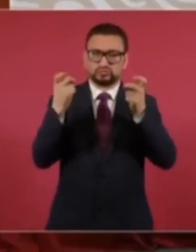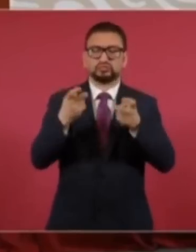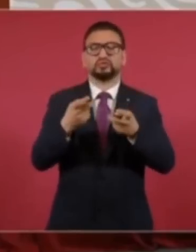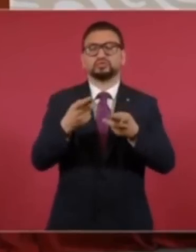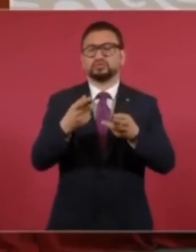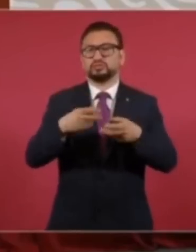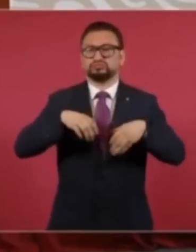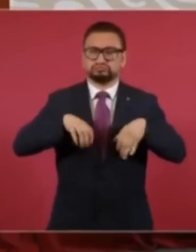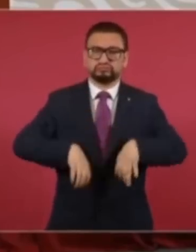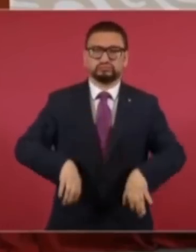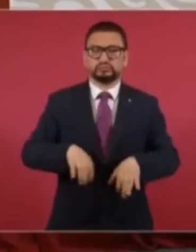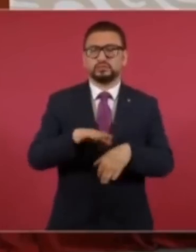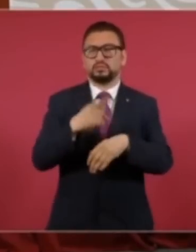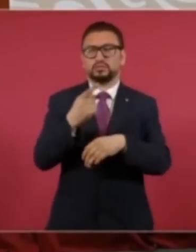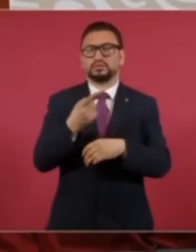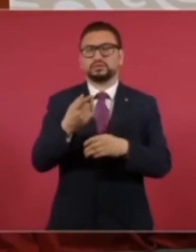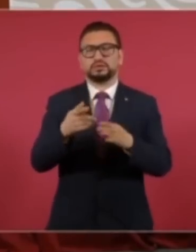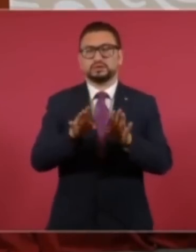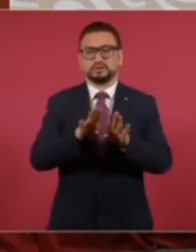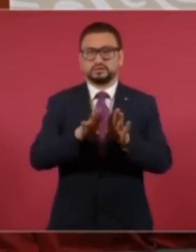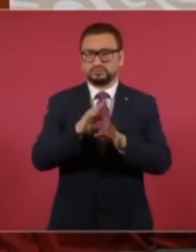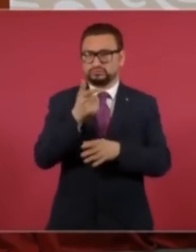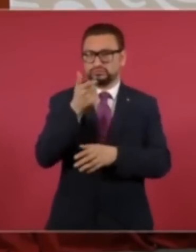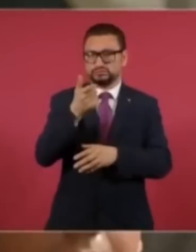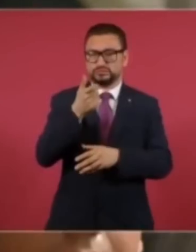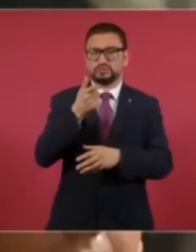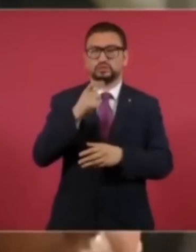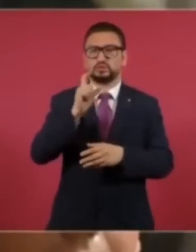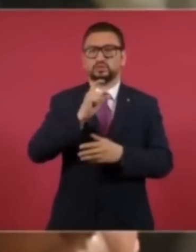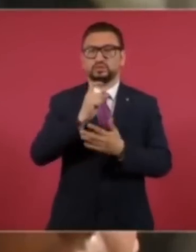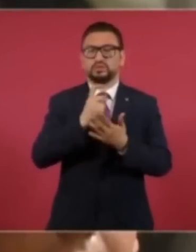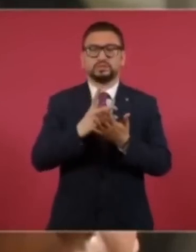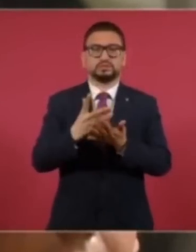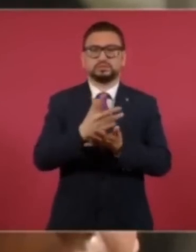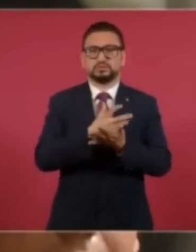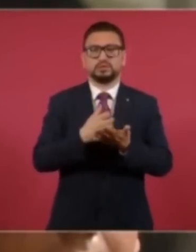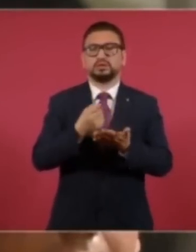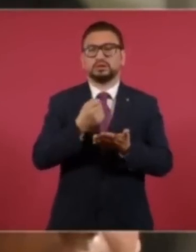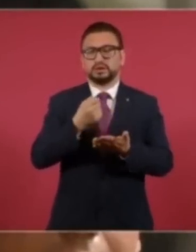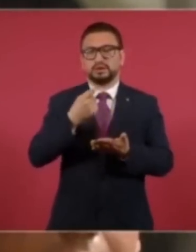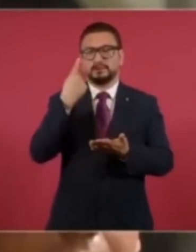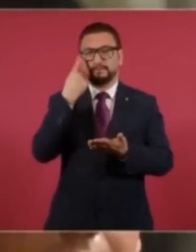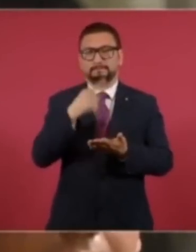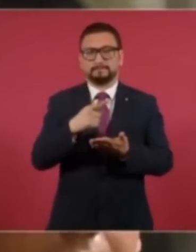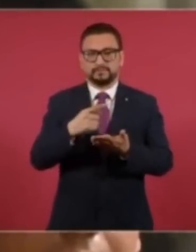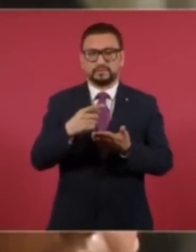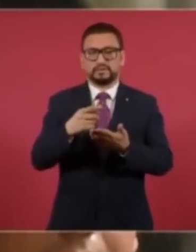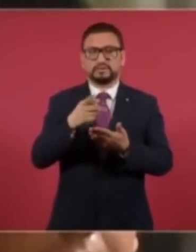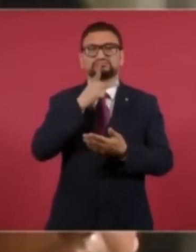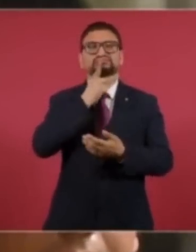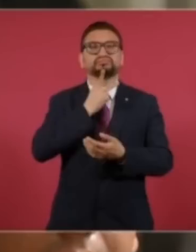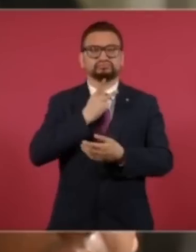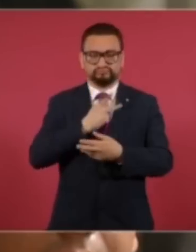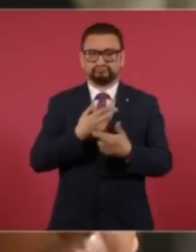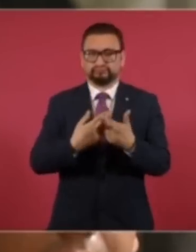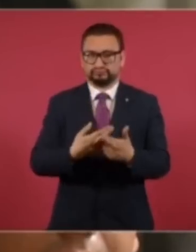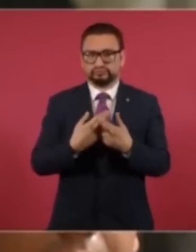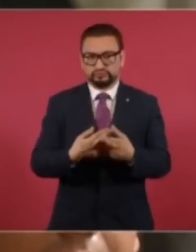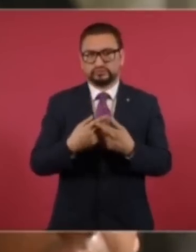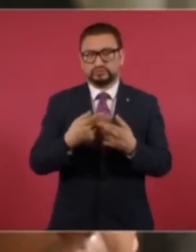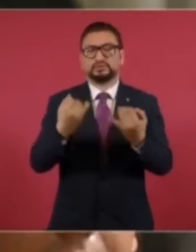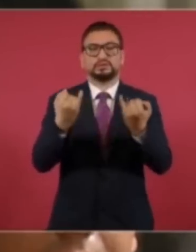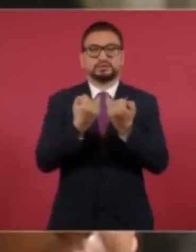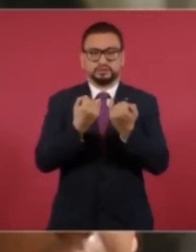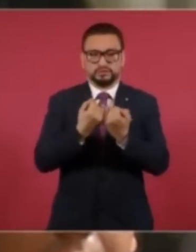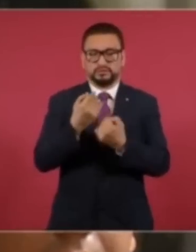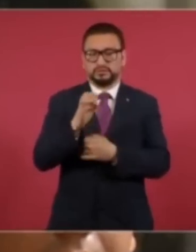hizo de los dineros que se obtuvieron justamente por la bonanza petrolera. Y está el